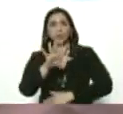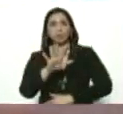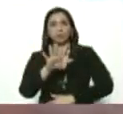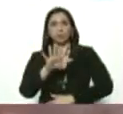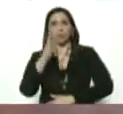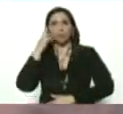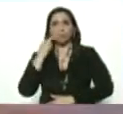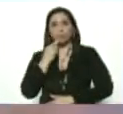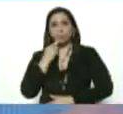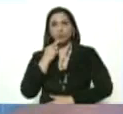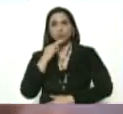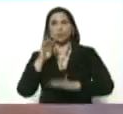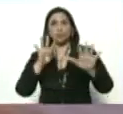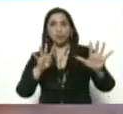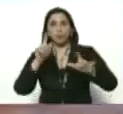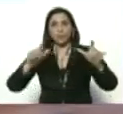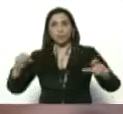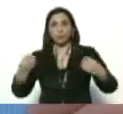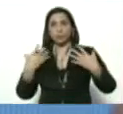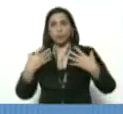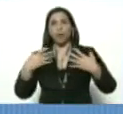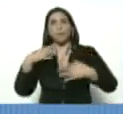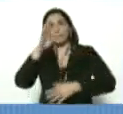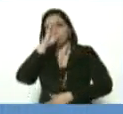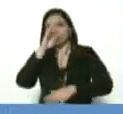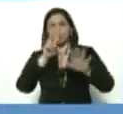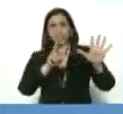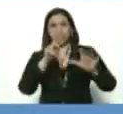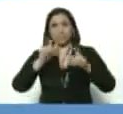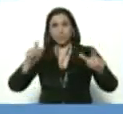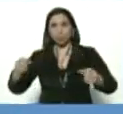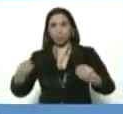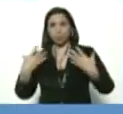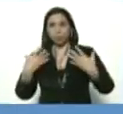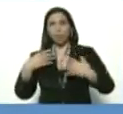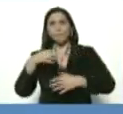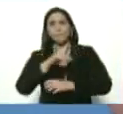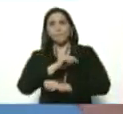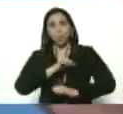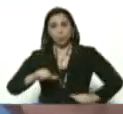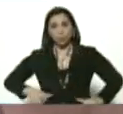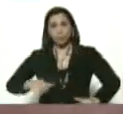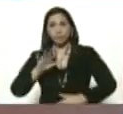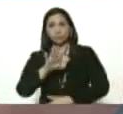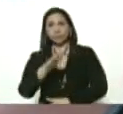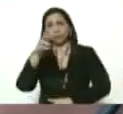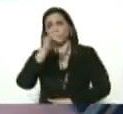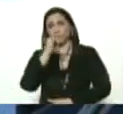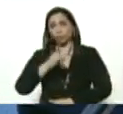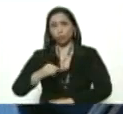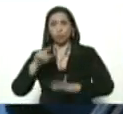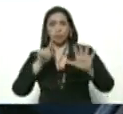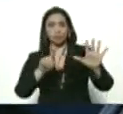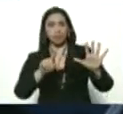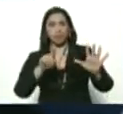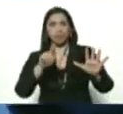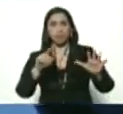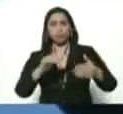bolívar 9 casos barinas siete casos portuguesas 5 zulia 6 trujillo